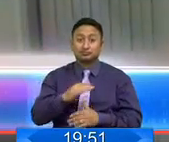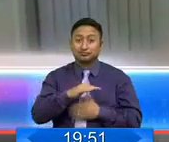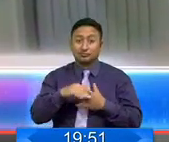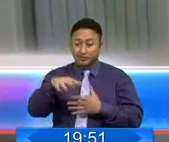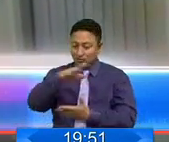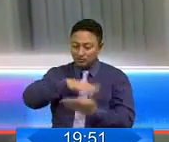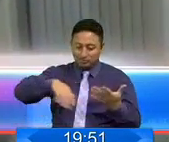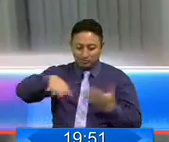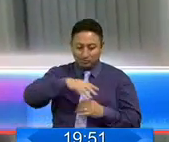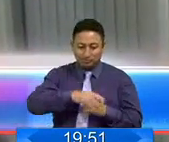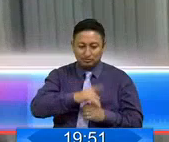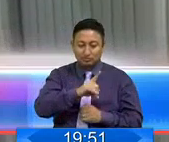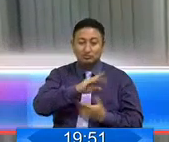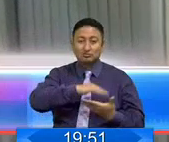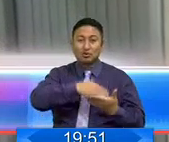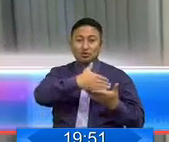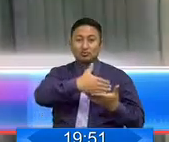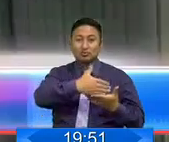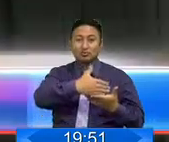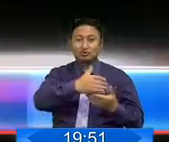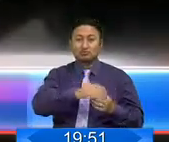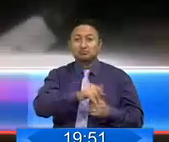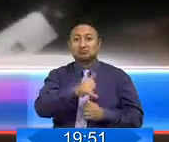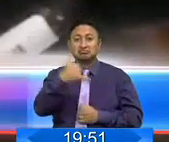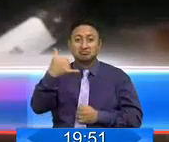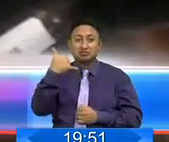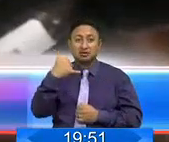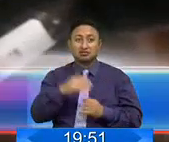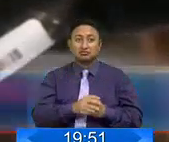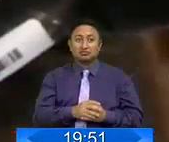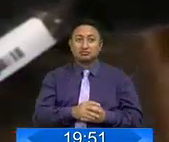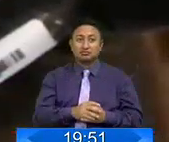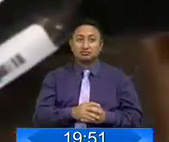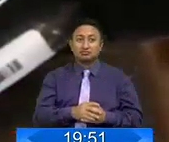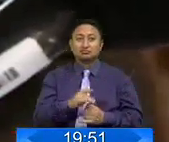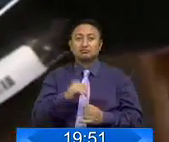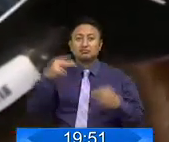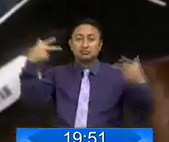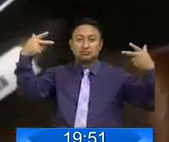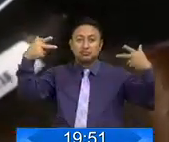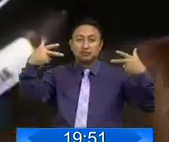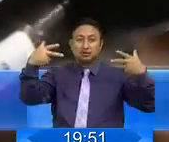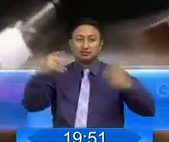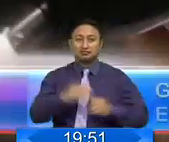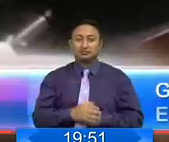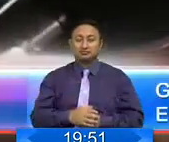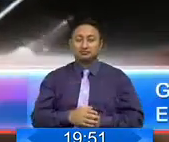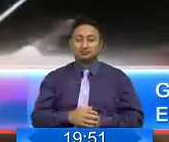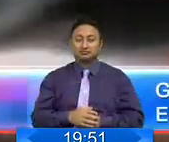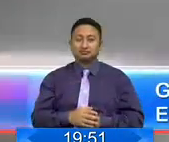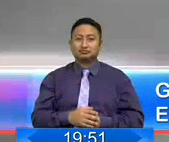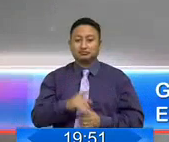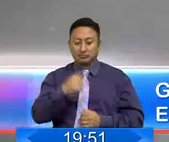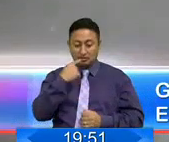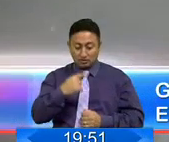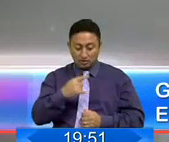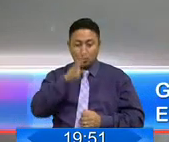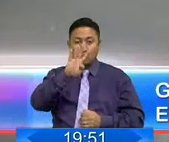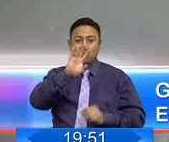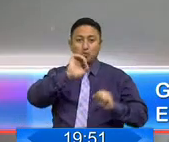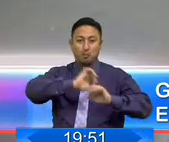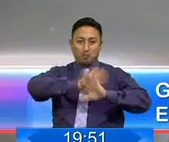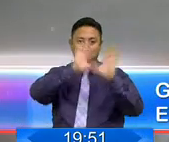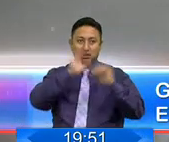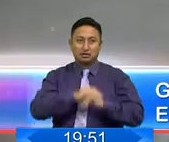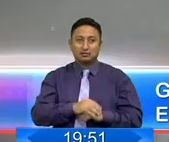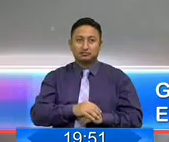se llevaron una laptop, unos teléfonos y unas cámaras. Las cámaras hasta que fueron a las 4 de la mañana. Hasta lo que va del